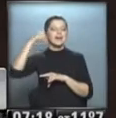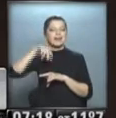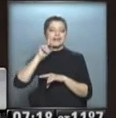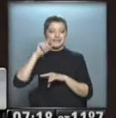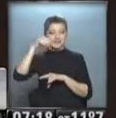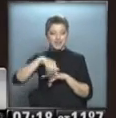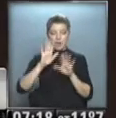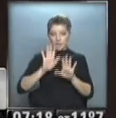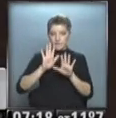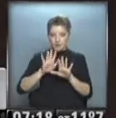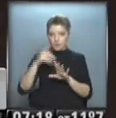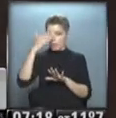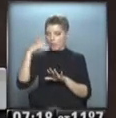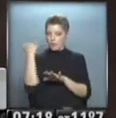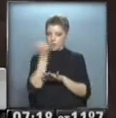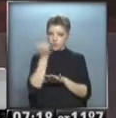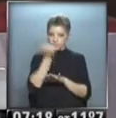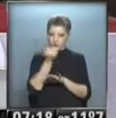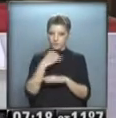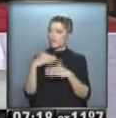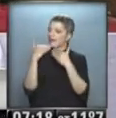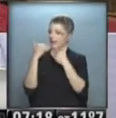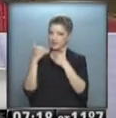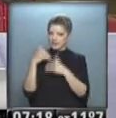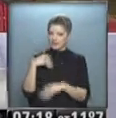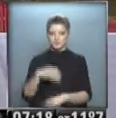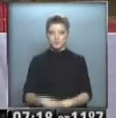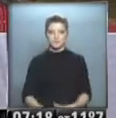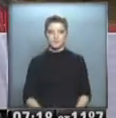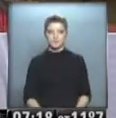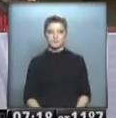ampliar la información. Cómo no, Ariel, muchas gracias. Hasta luego. Hasta luego.